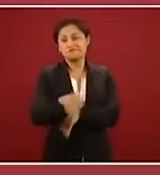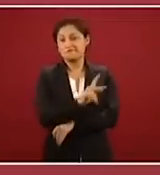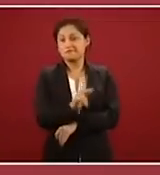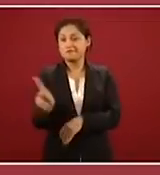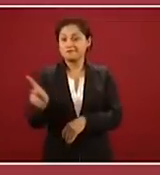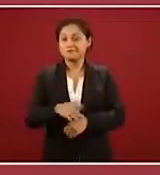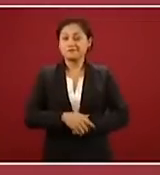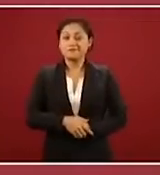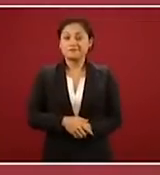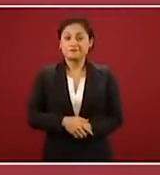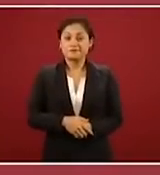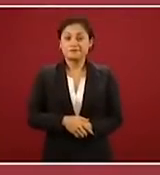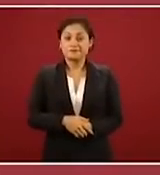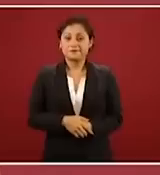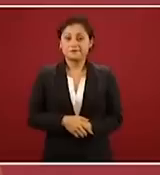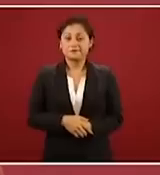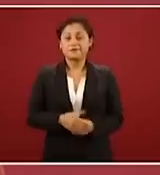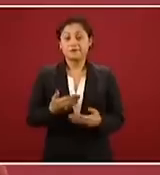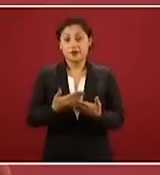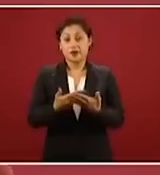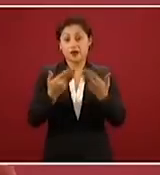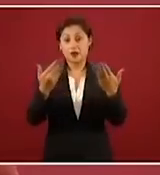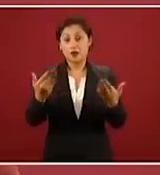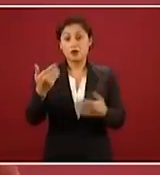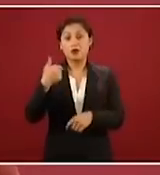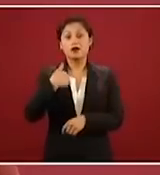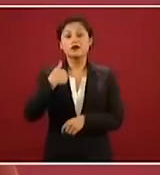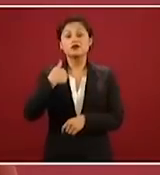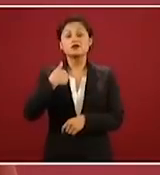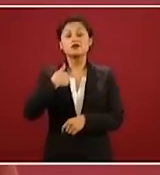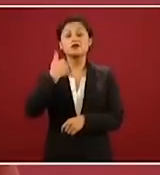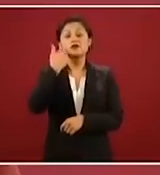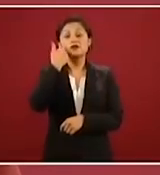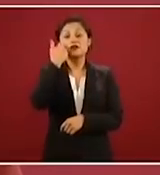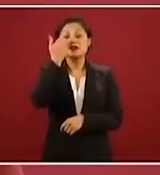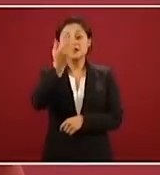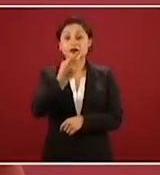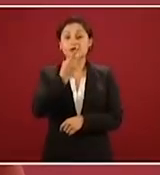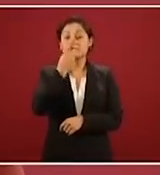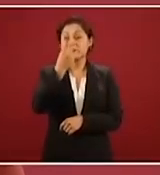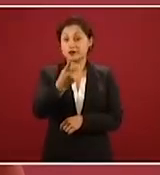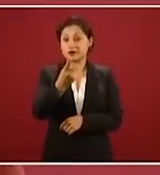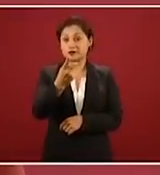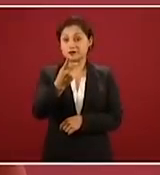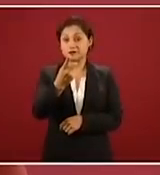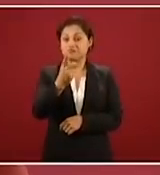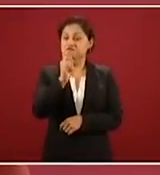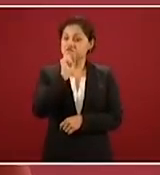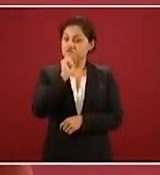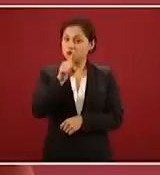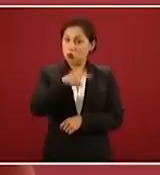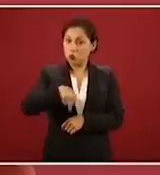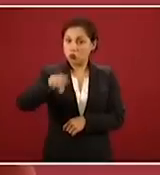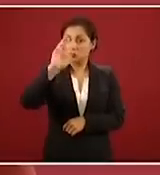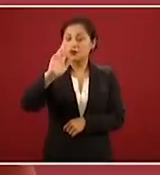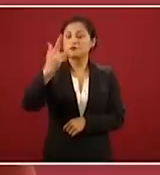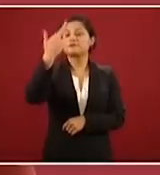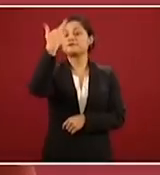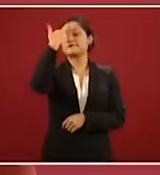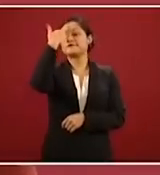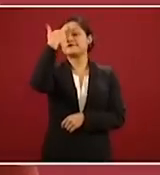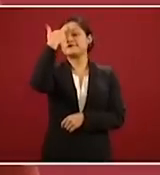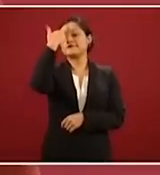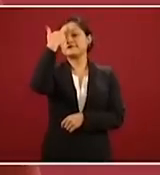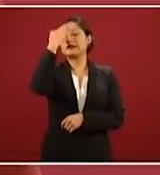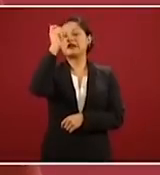Hoy quiero decirles a ustedes y quiero recordarles que nuestros